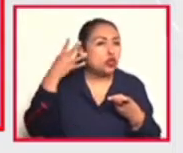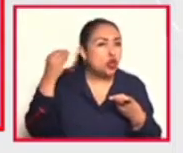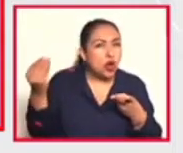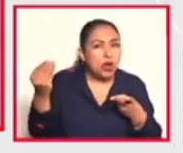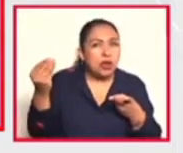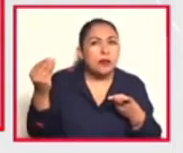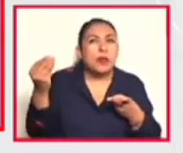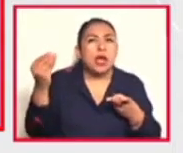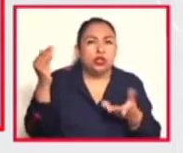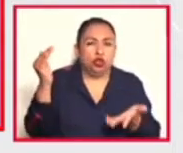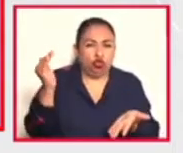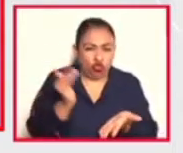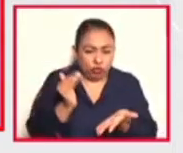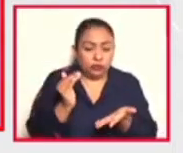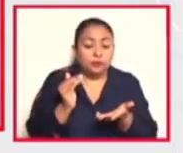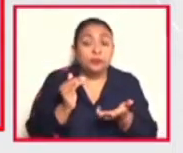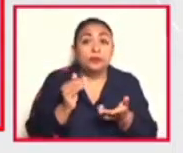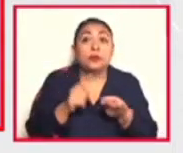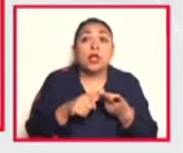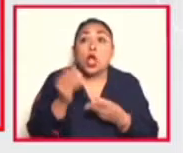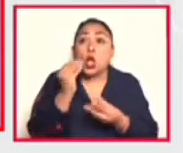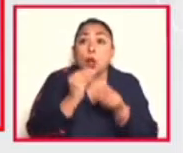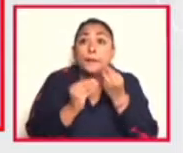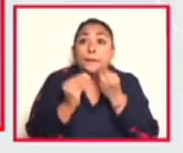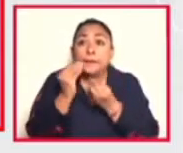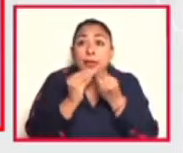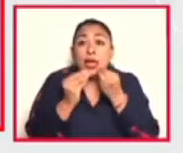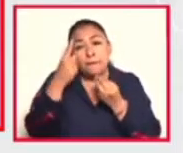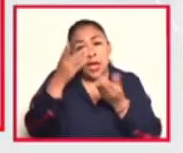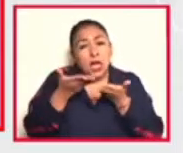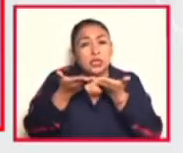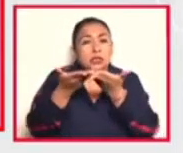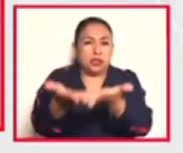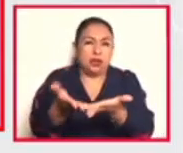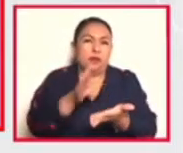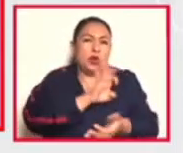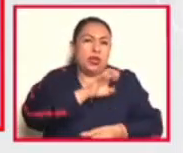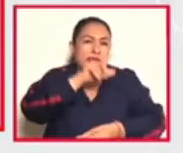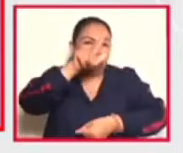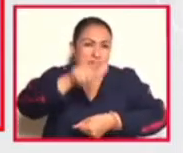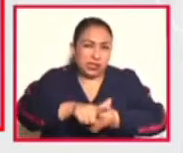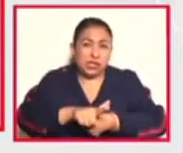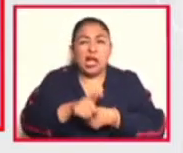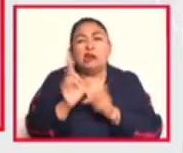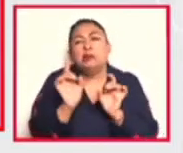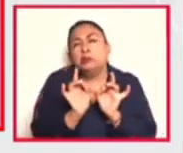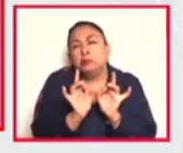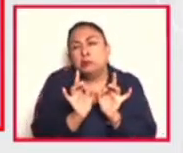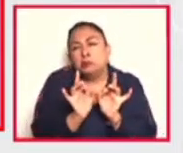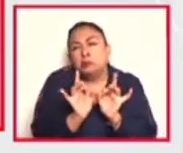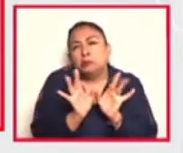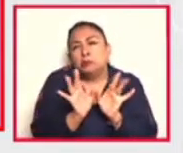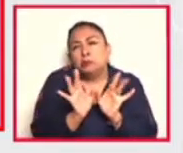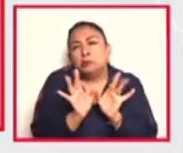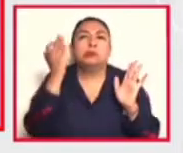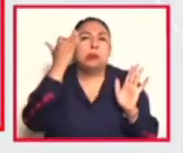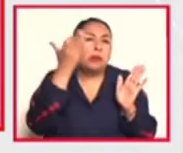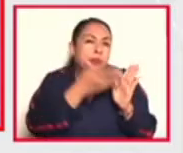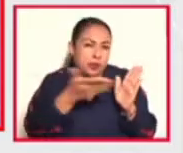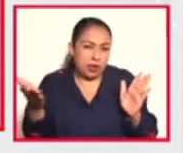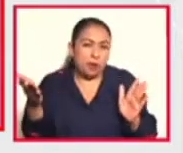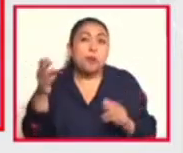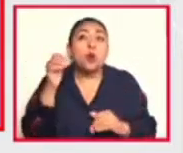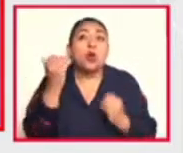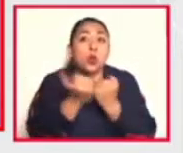bajuelos, y que se comían en ceremonias especiales durante ciertos tiempos, porque también servían para